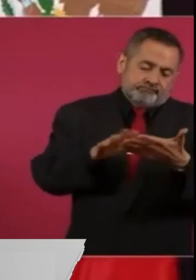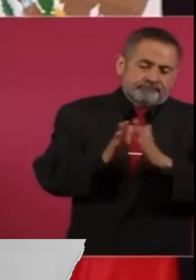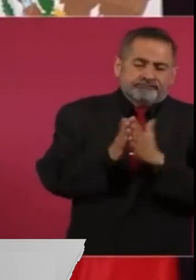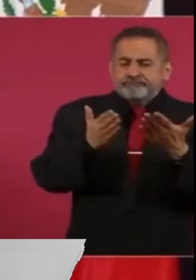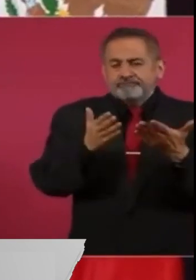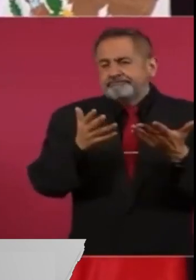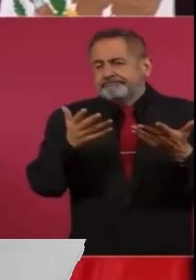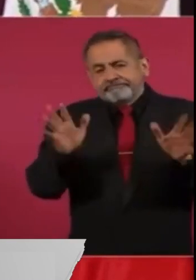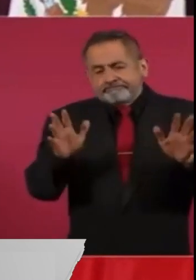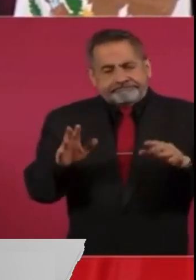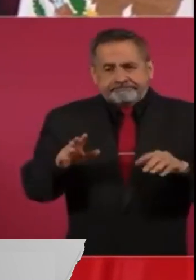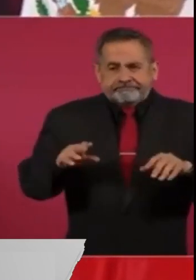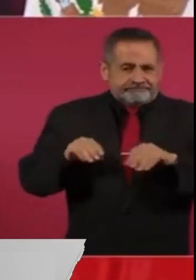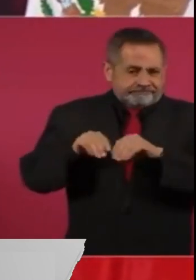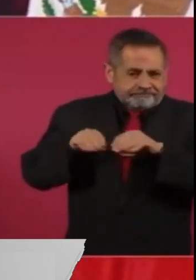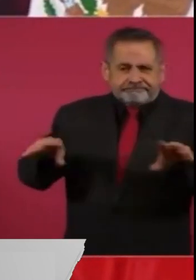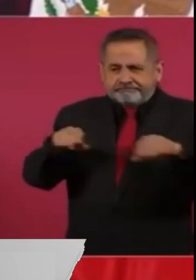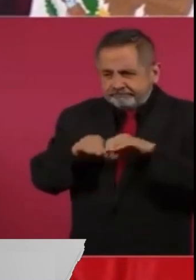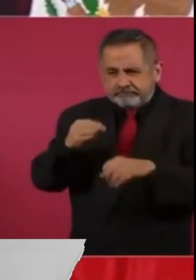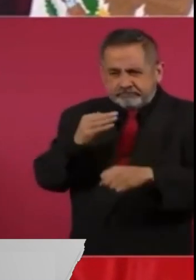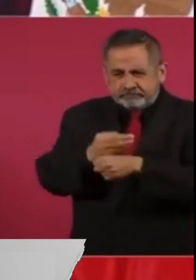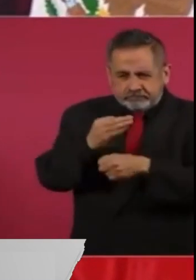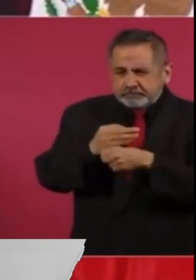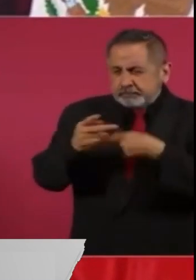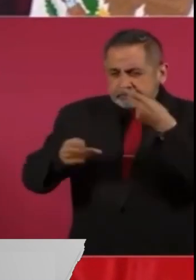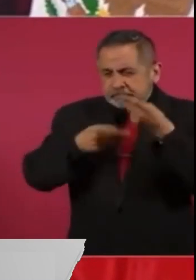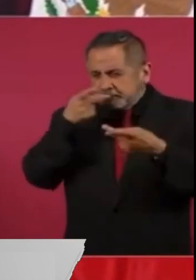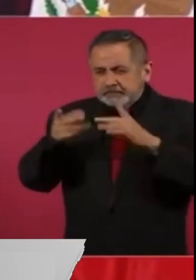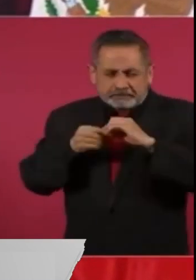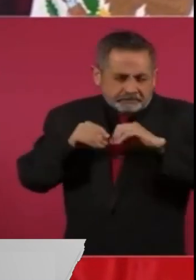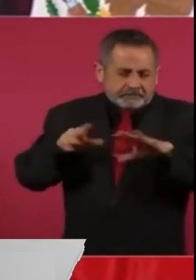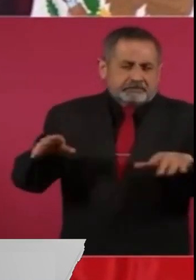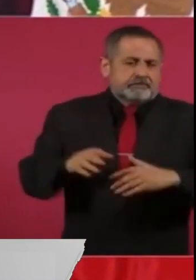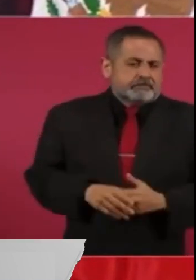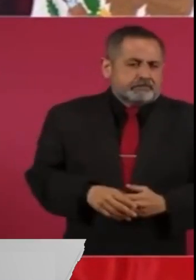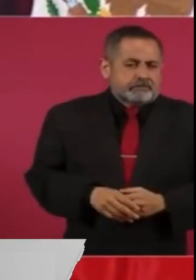o en un taller de análisis, de reflexión,